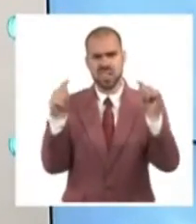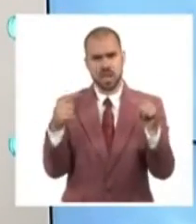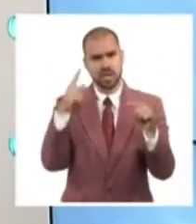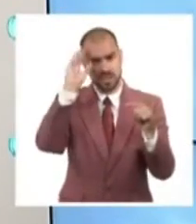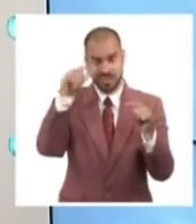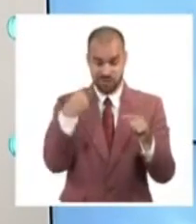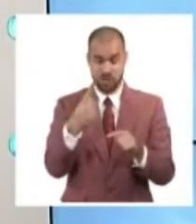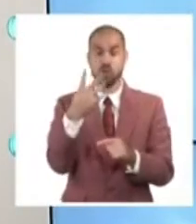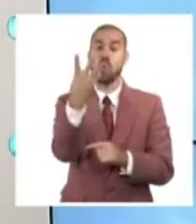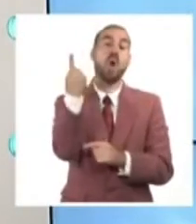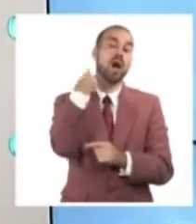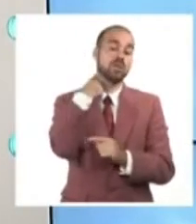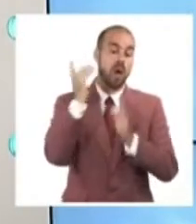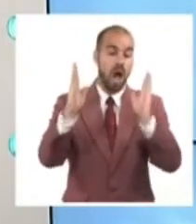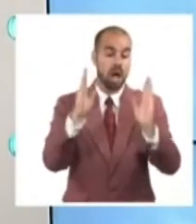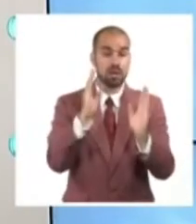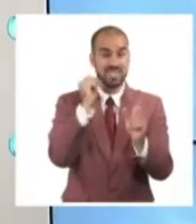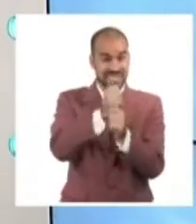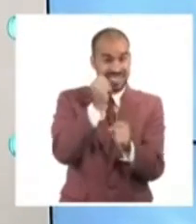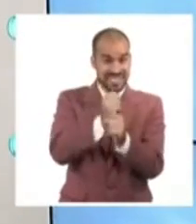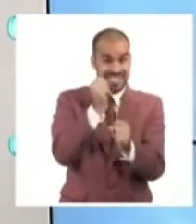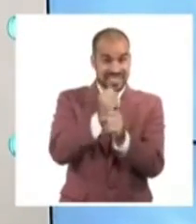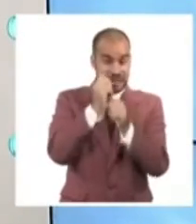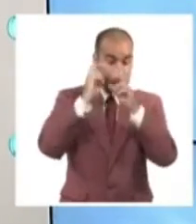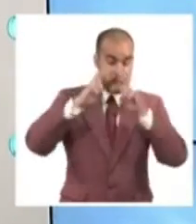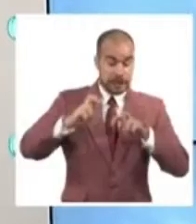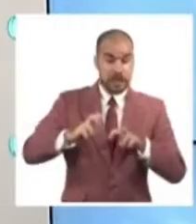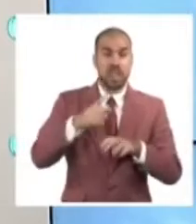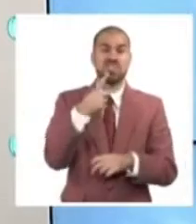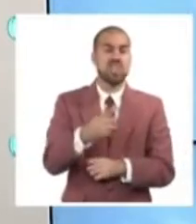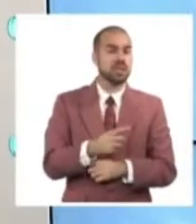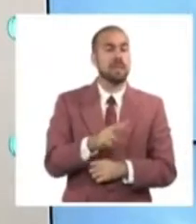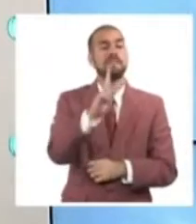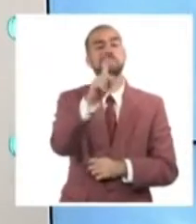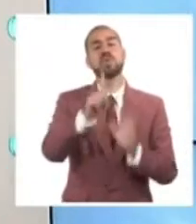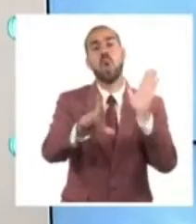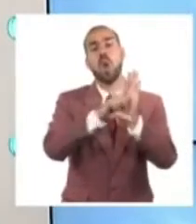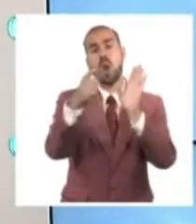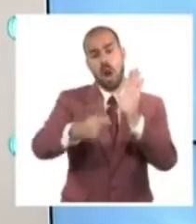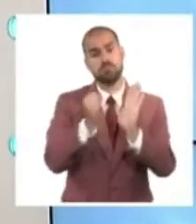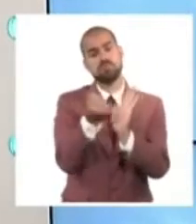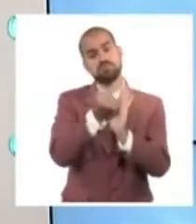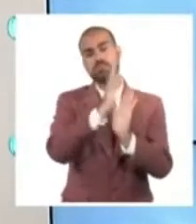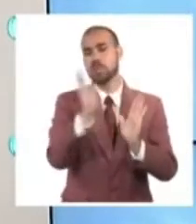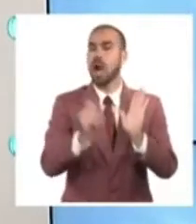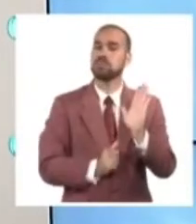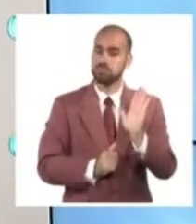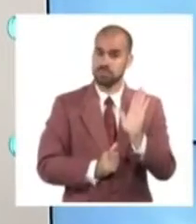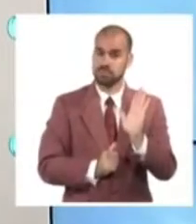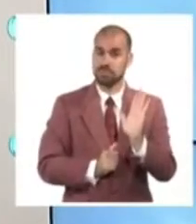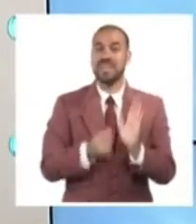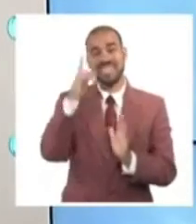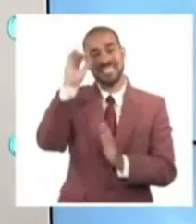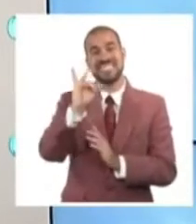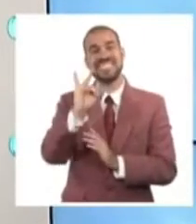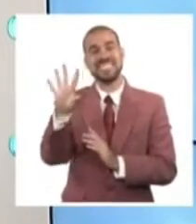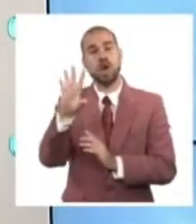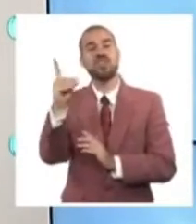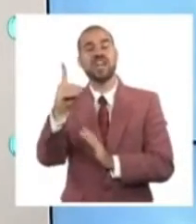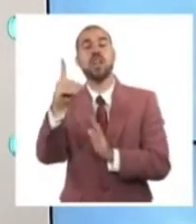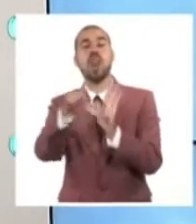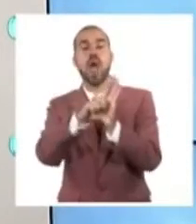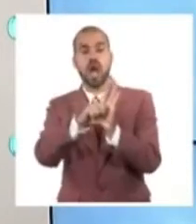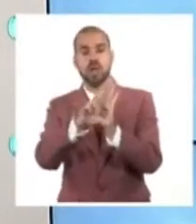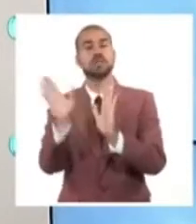solo 4 años de trabajo como esta. 75 decretos leyes, todos con equipos de trabajo, todos